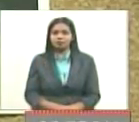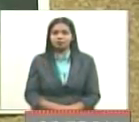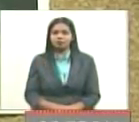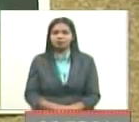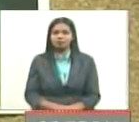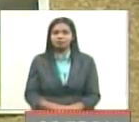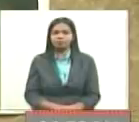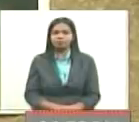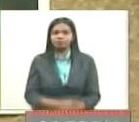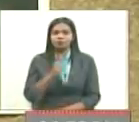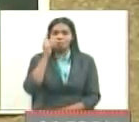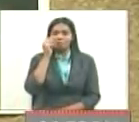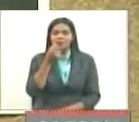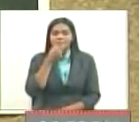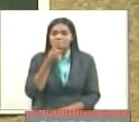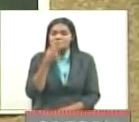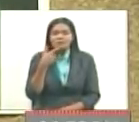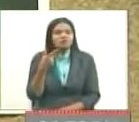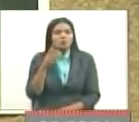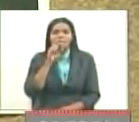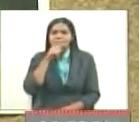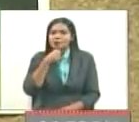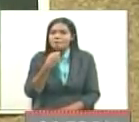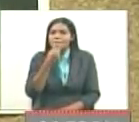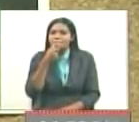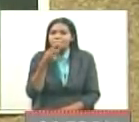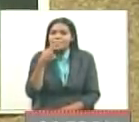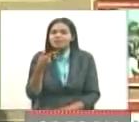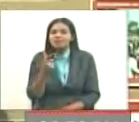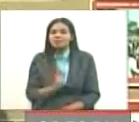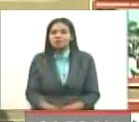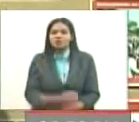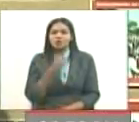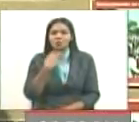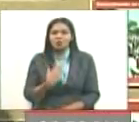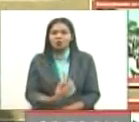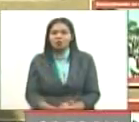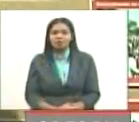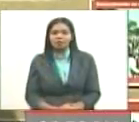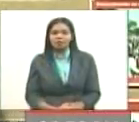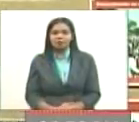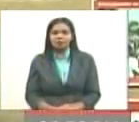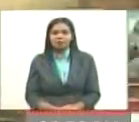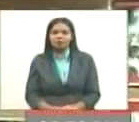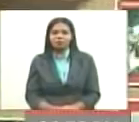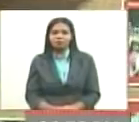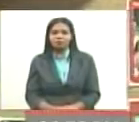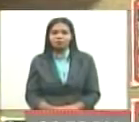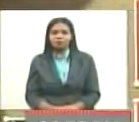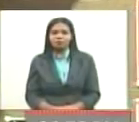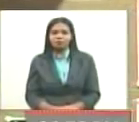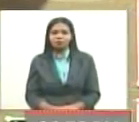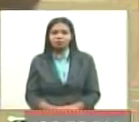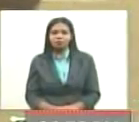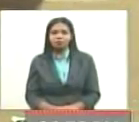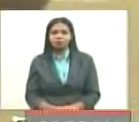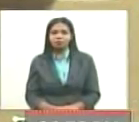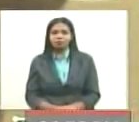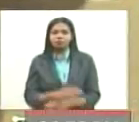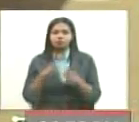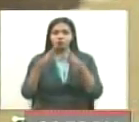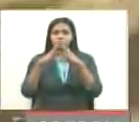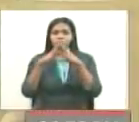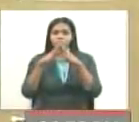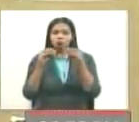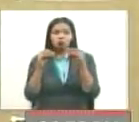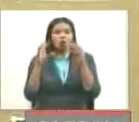Tan bello ese viejo, vale, coño, vale, qué bueno. ¿Ah? Una todo un